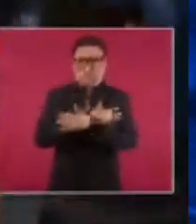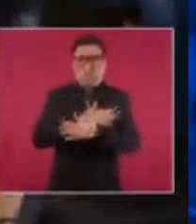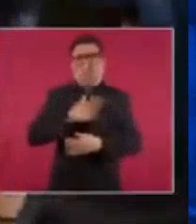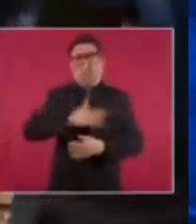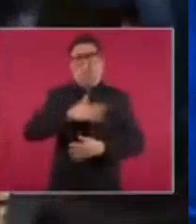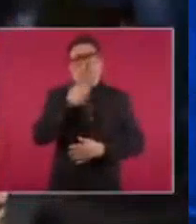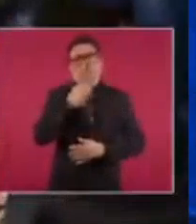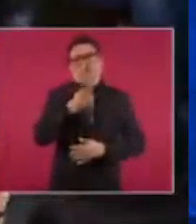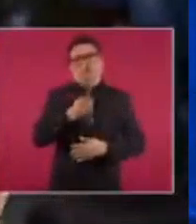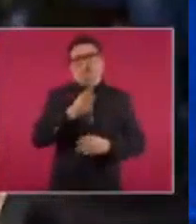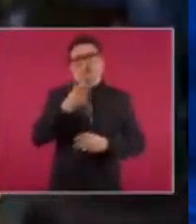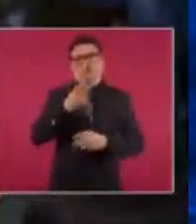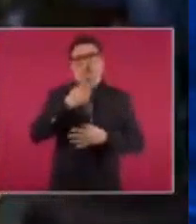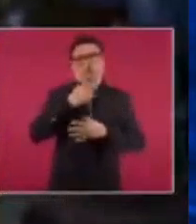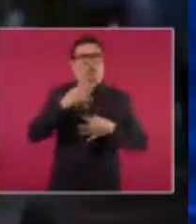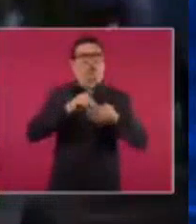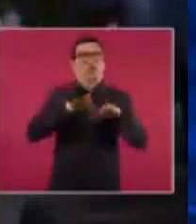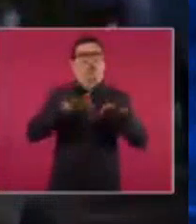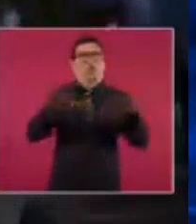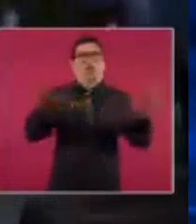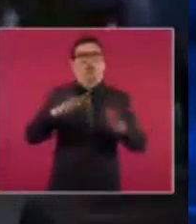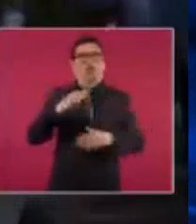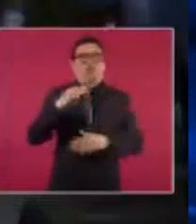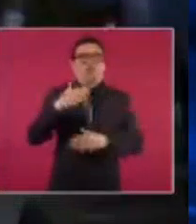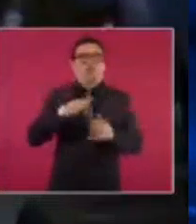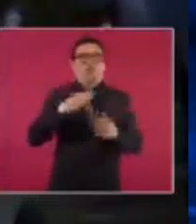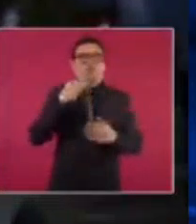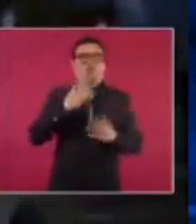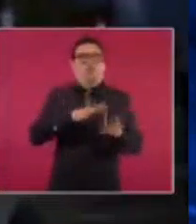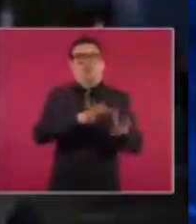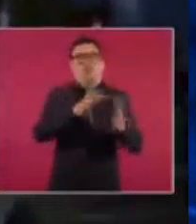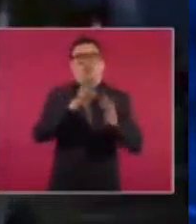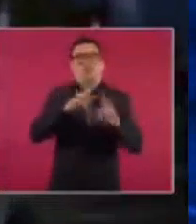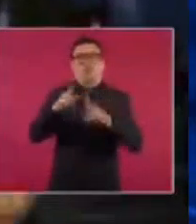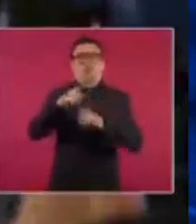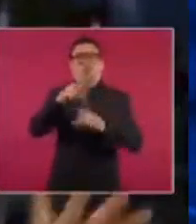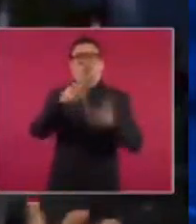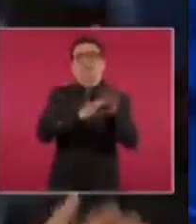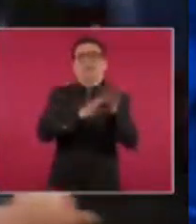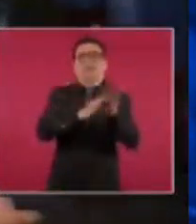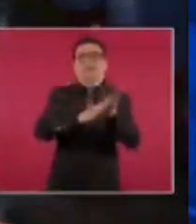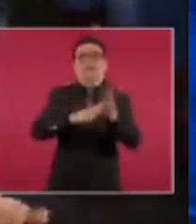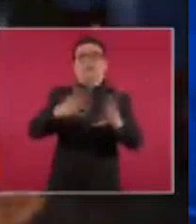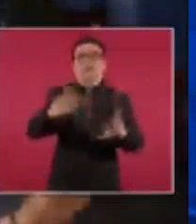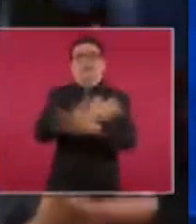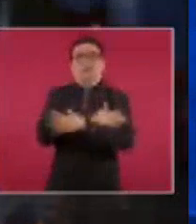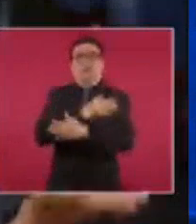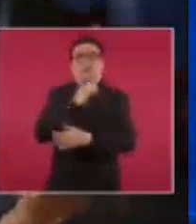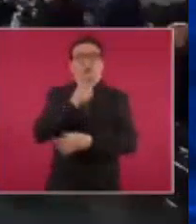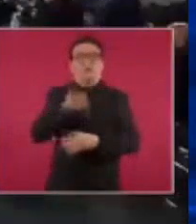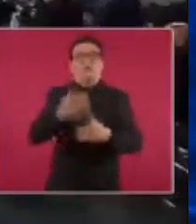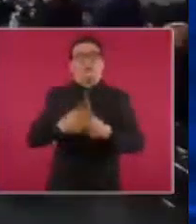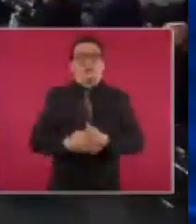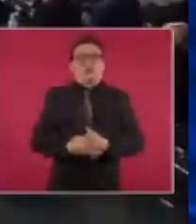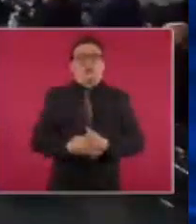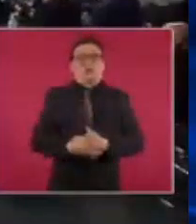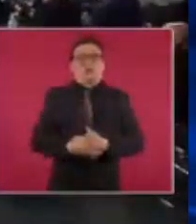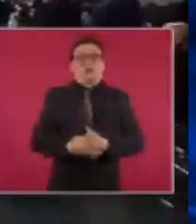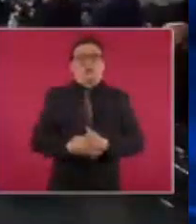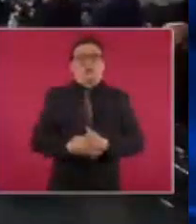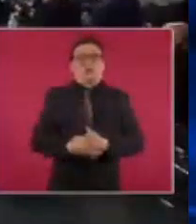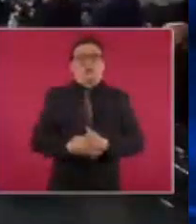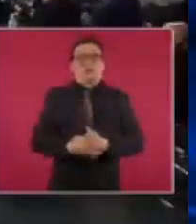le digo porque esto ya está sonando en las redes sociales y entonces usted estaba aplaudiendo Pero pues no la abrazó hoy miren es sensible